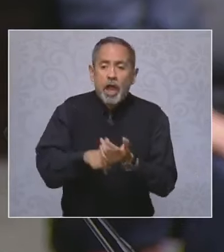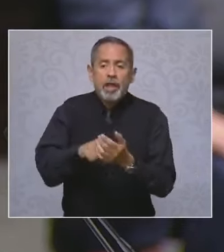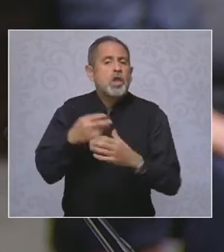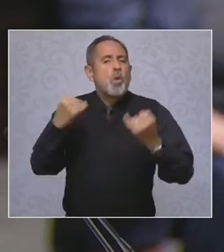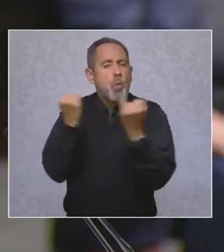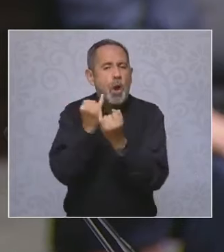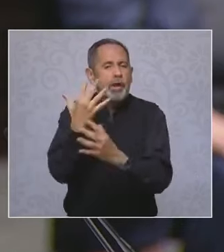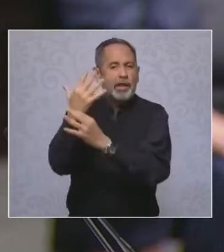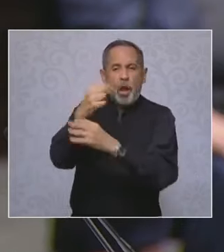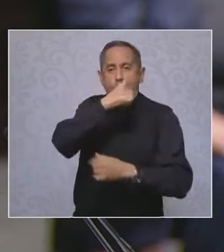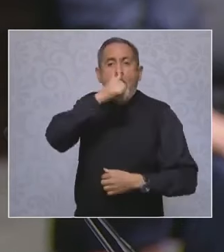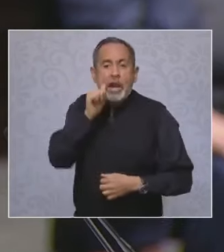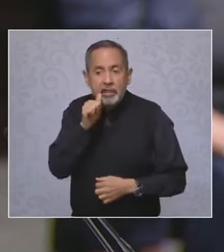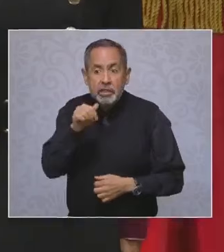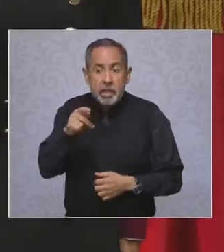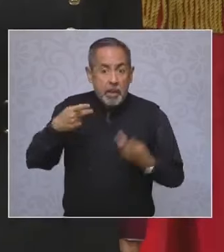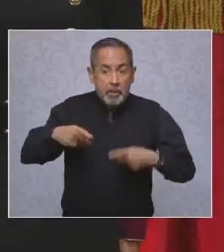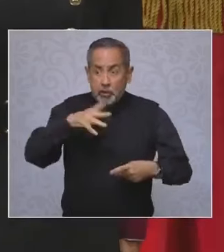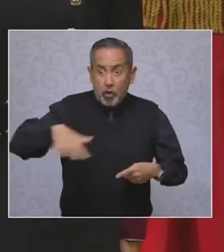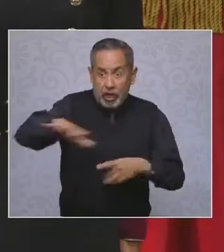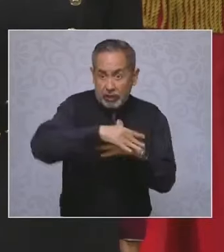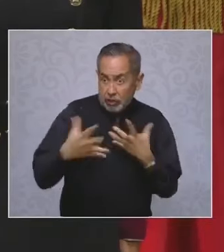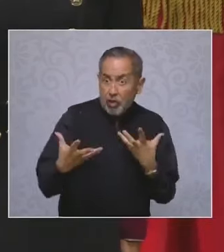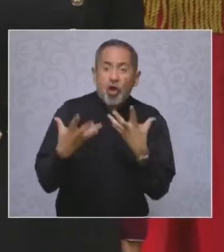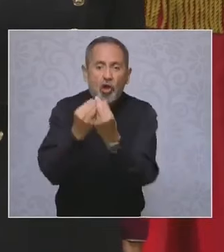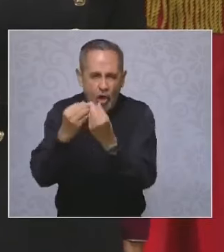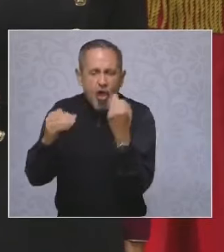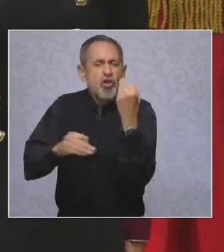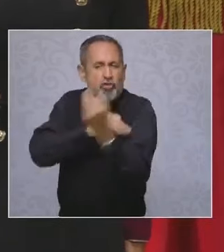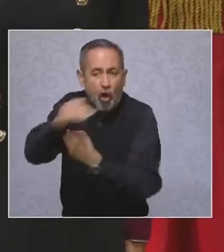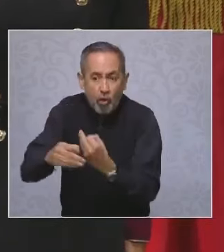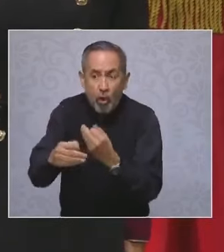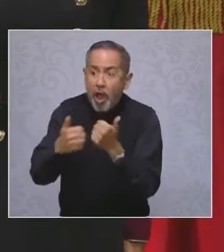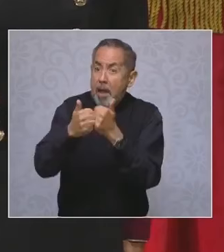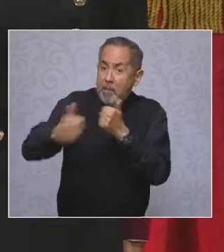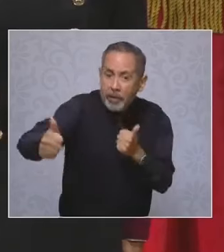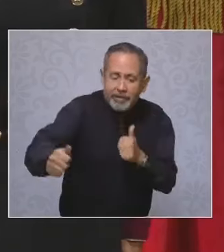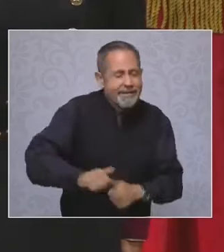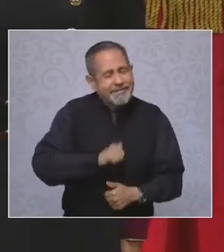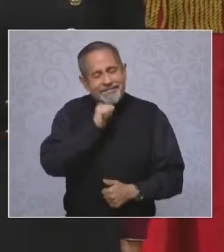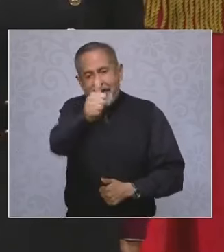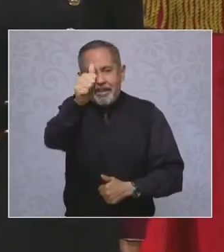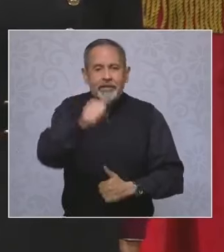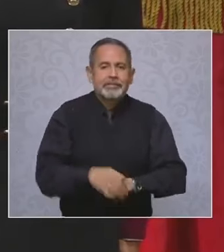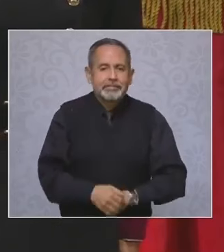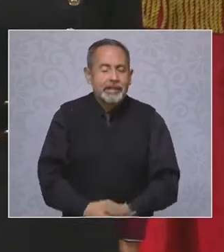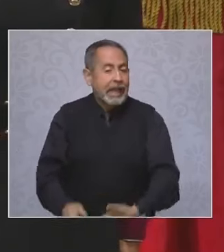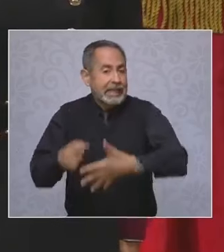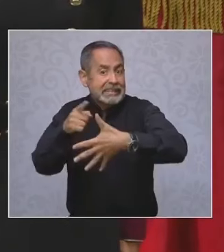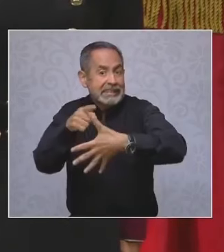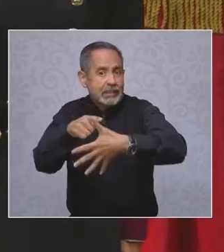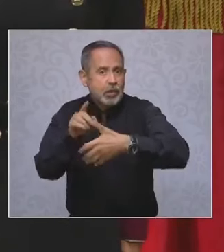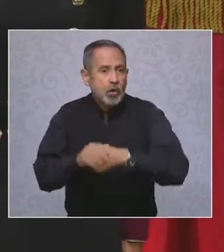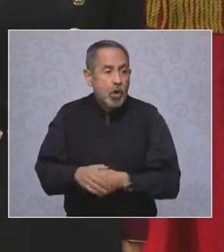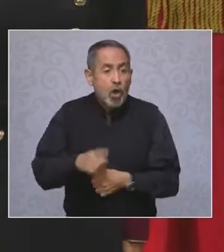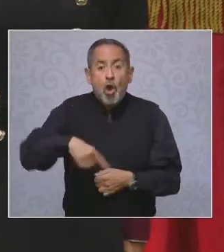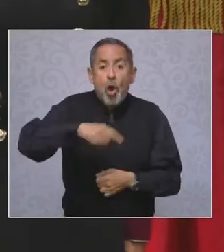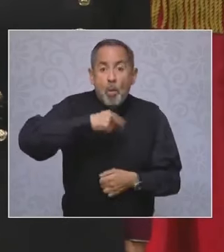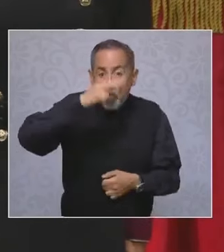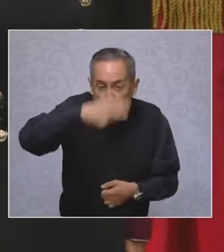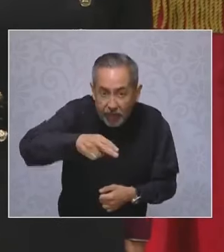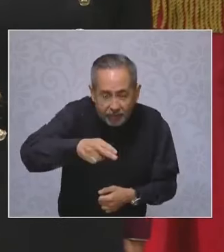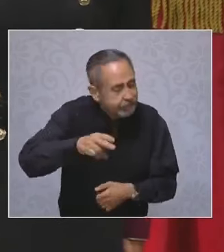Juárez, con el pueblo todo, sin el pueblo nada. Cinco, prohibido prohibir,